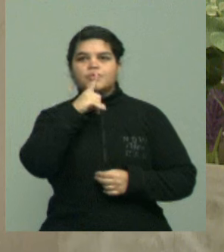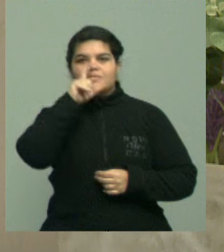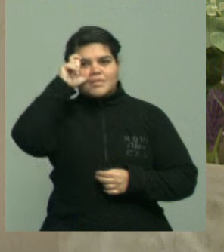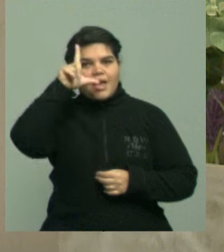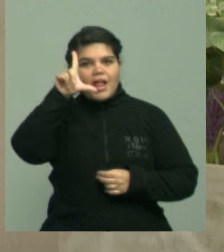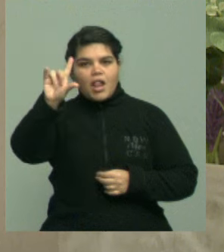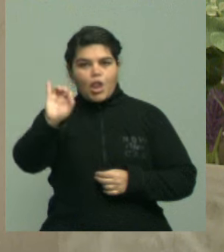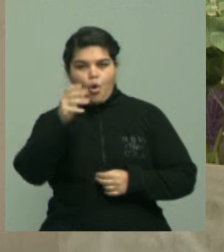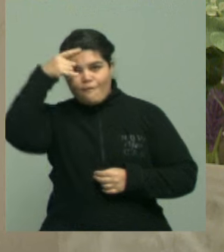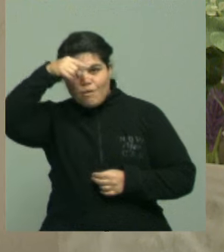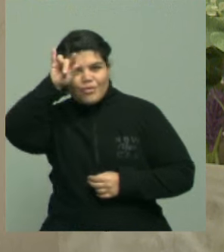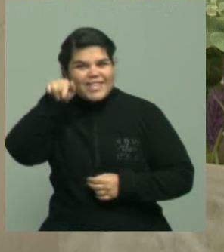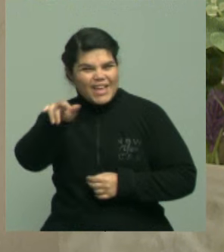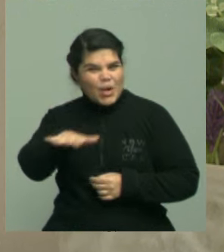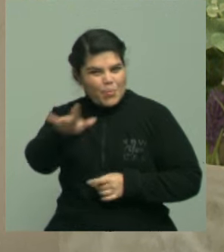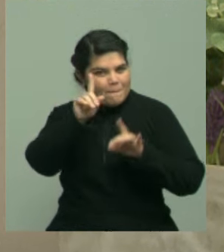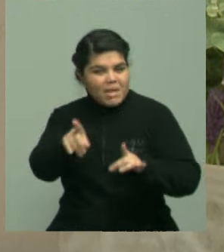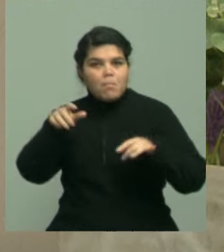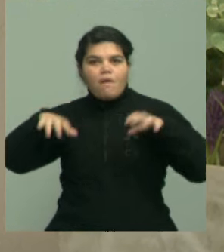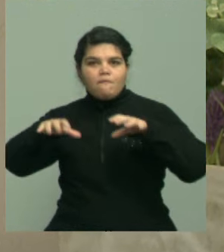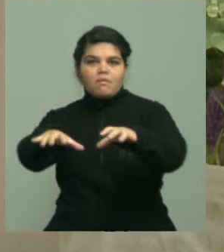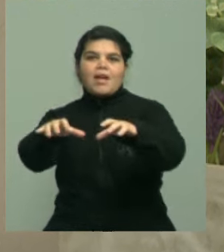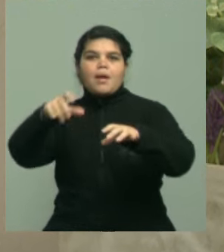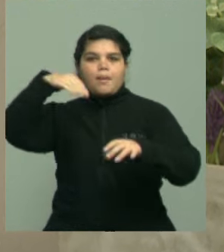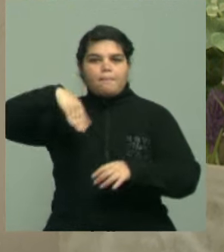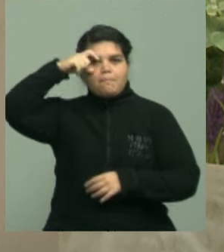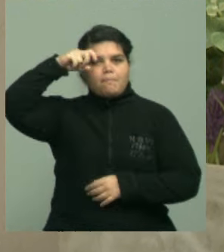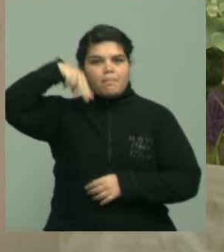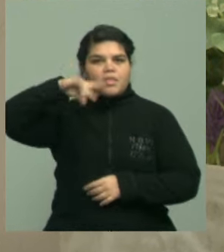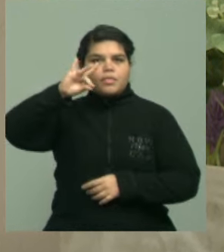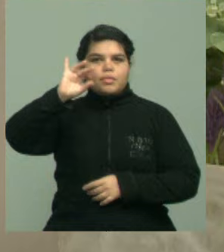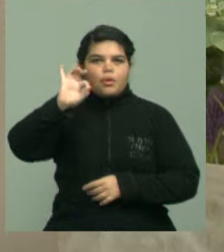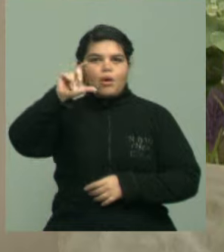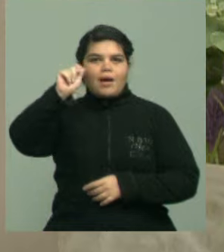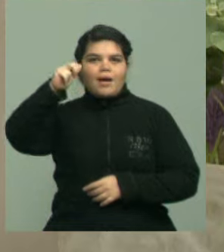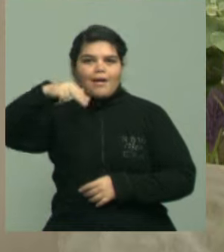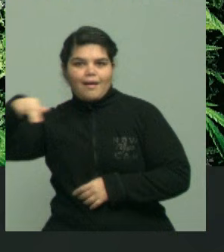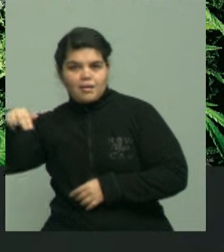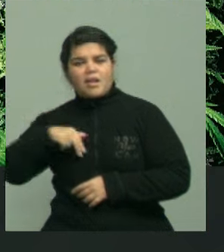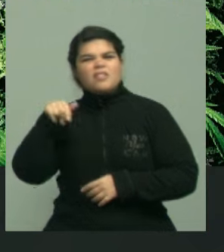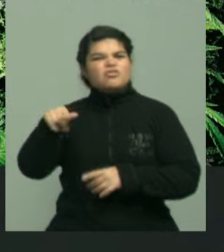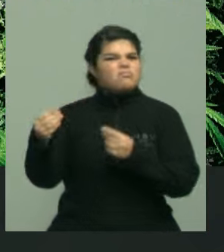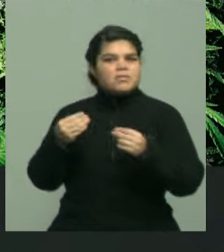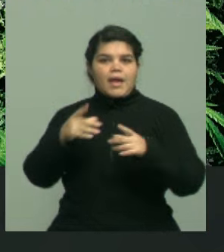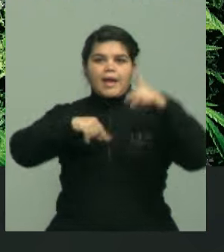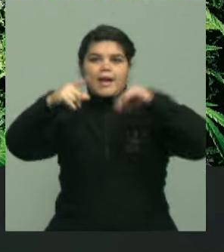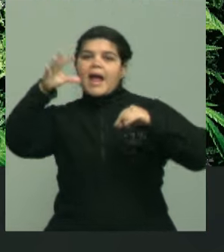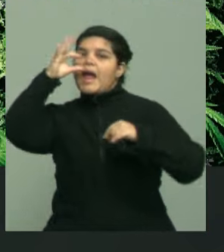lo que se viene, que es esta expo de industria, cultivo y medicina del cannabis en la provincia de Mendoza. Lo dijimos, vamos a hablar